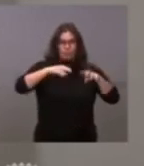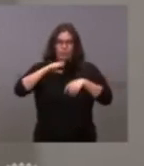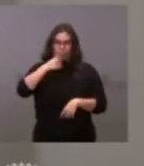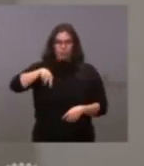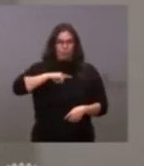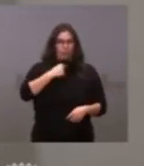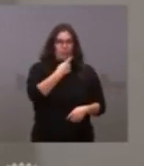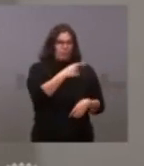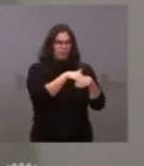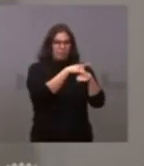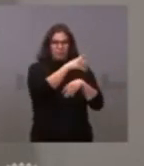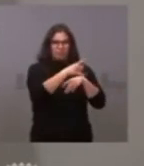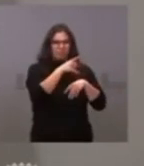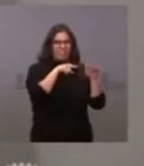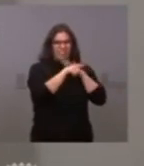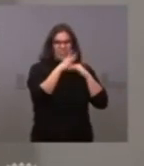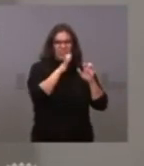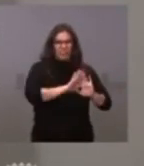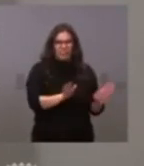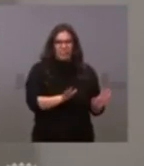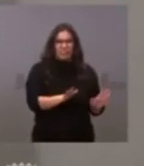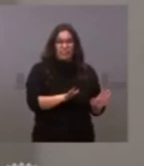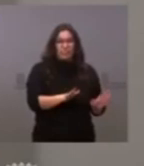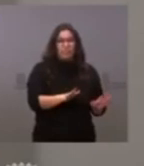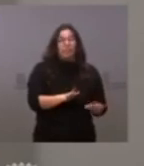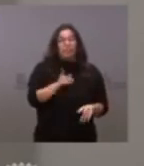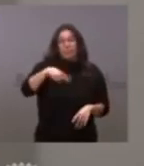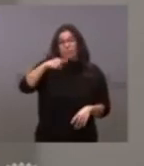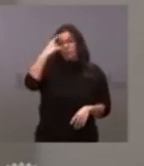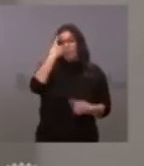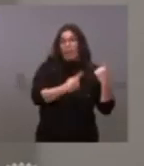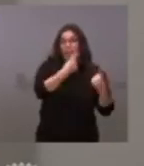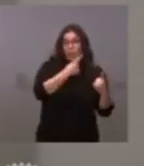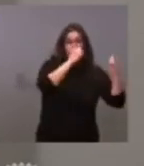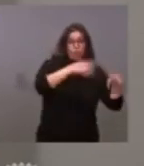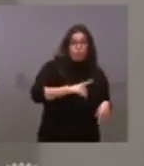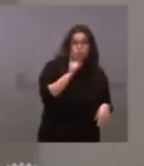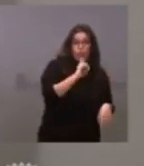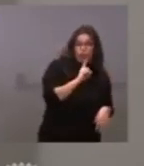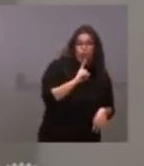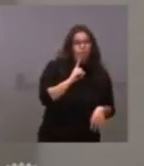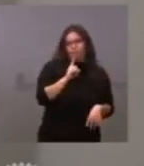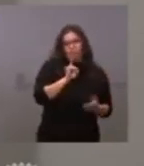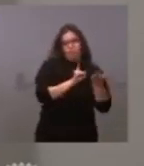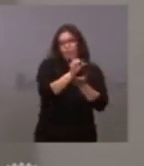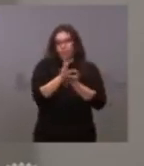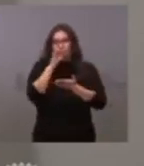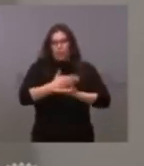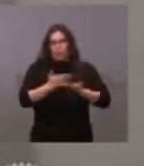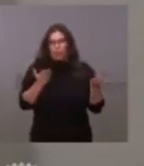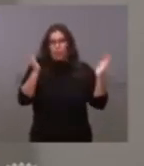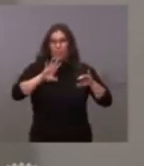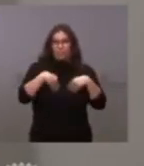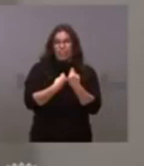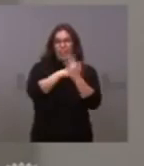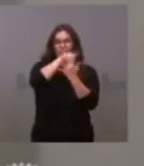sobre lo sucedido. Y en algunos casos, como todos ustedes saben, tuvieron que ser cesados por pérdida de confianza. En total, cinco